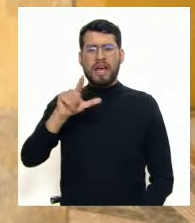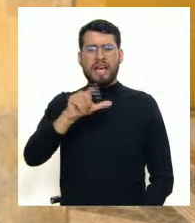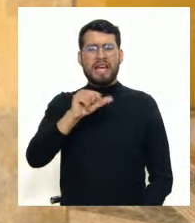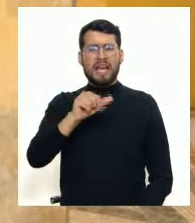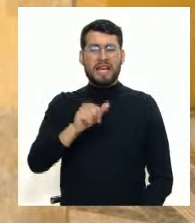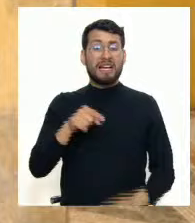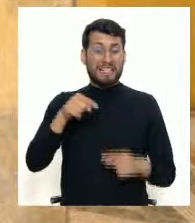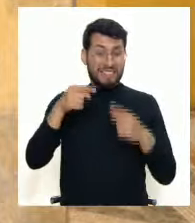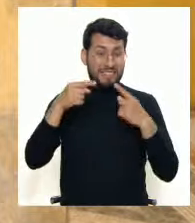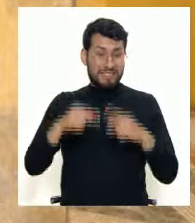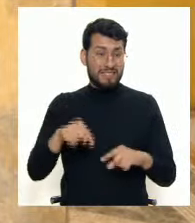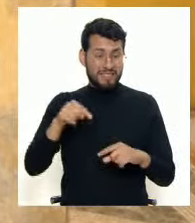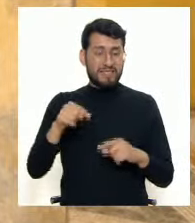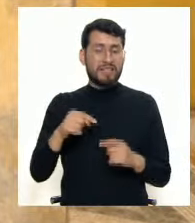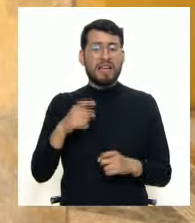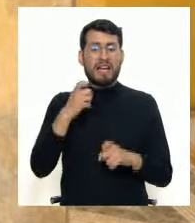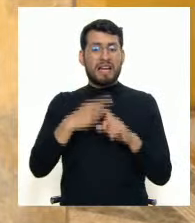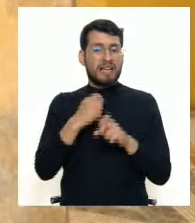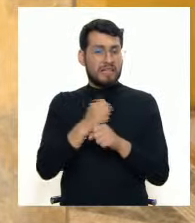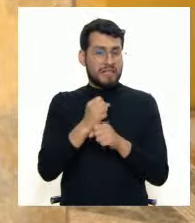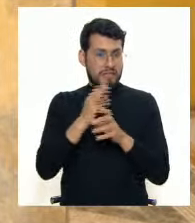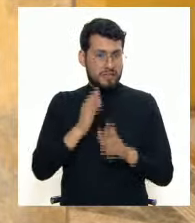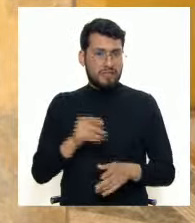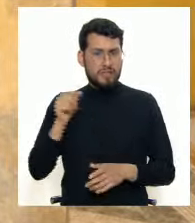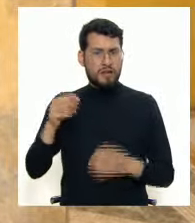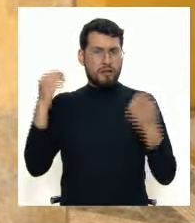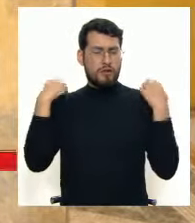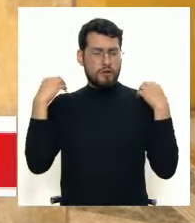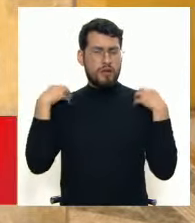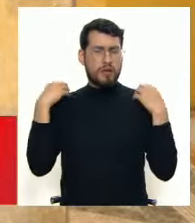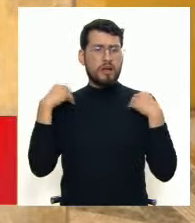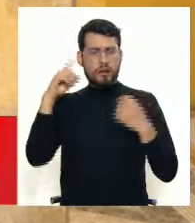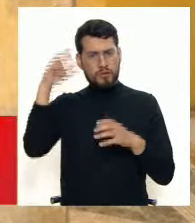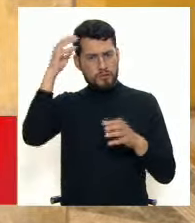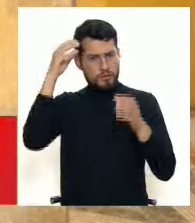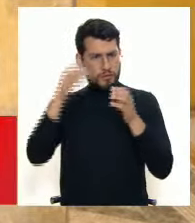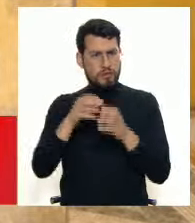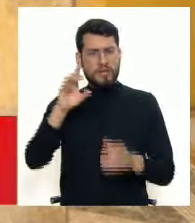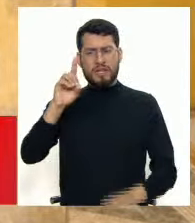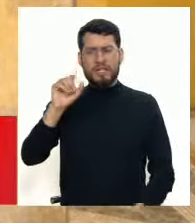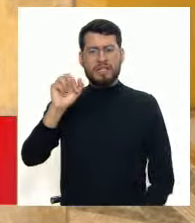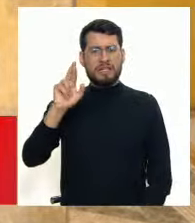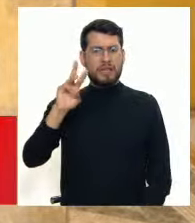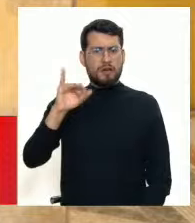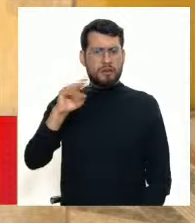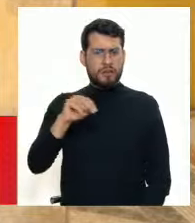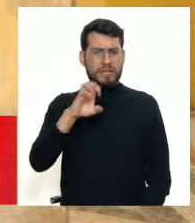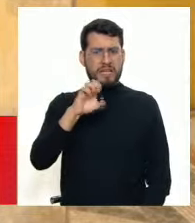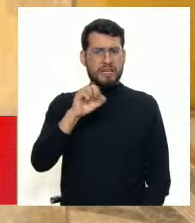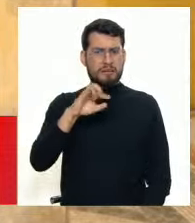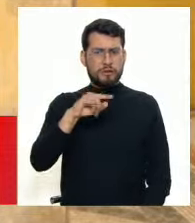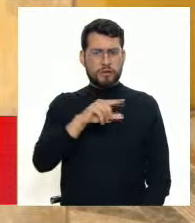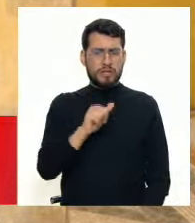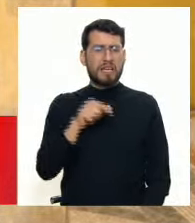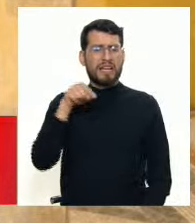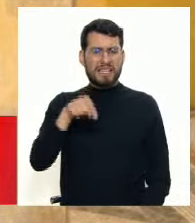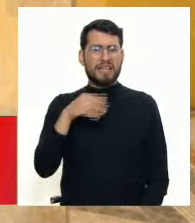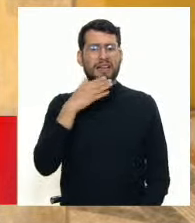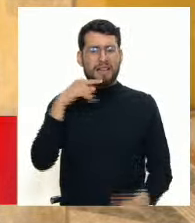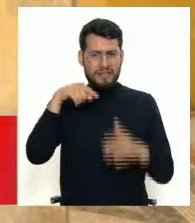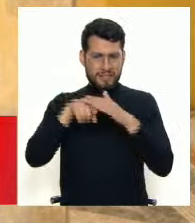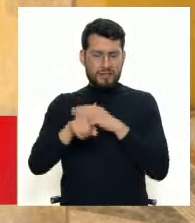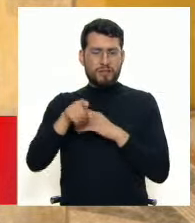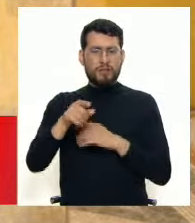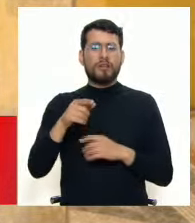ingresó, al parecer, esta ex trabajadora a la oficina del parlamentario Darwin Espinosa, y allí se encontraba al